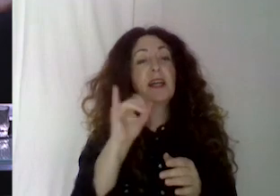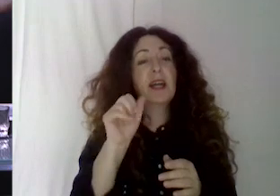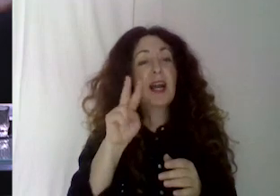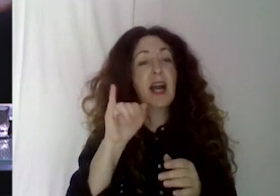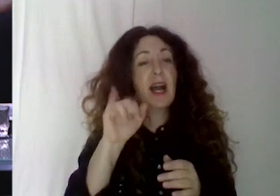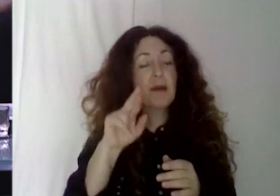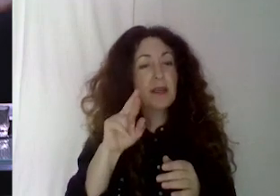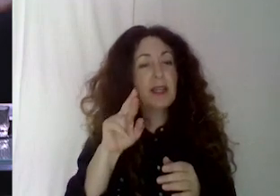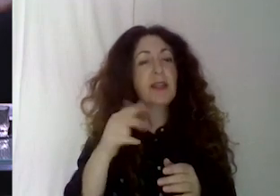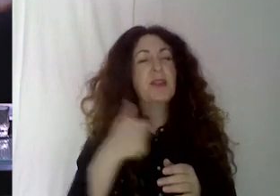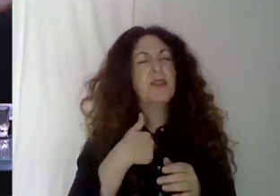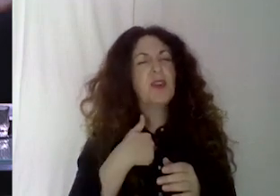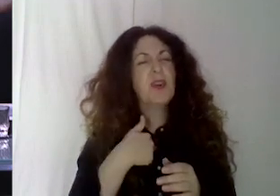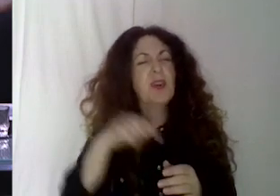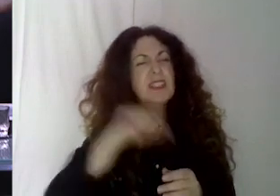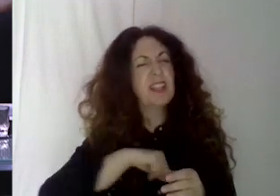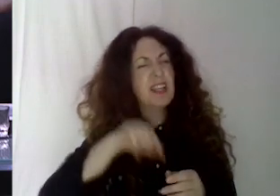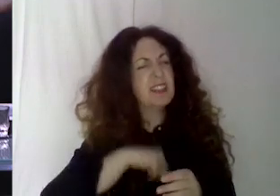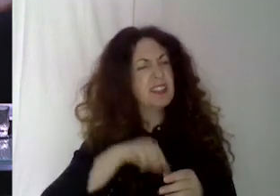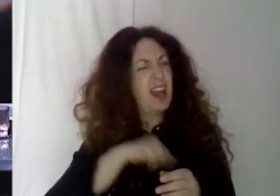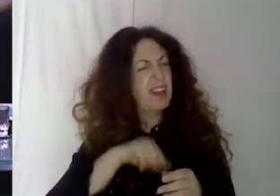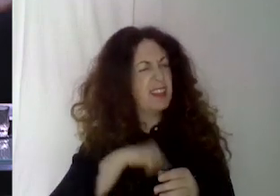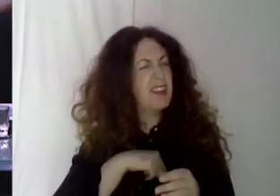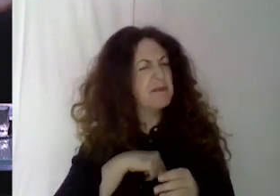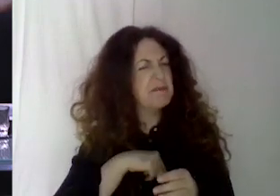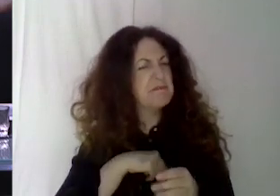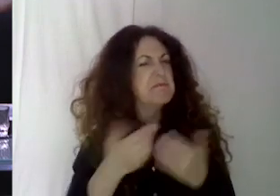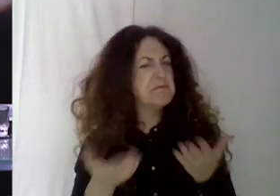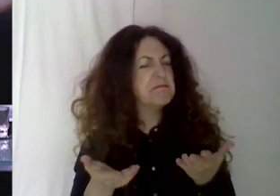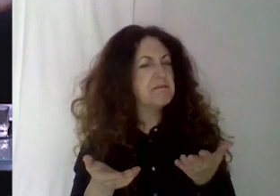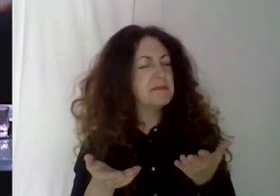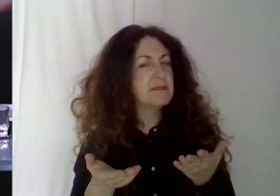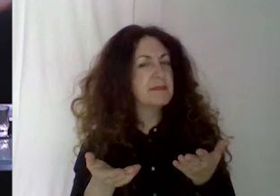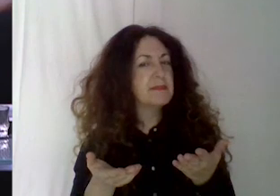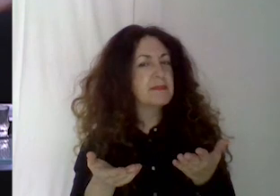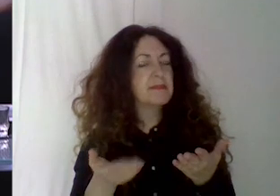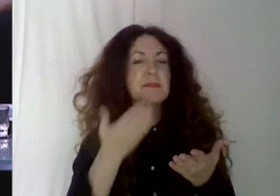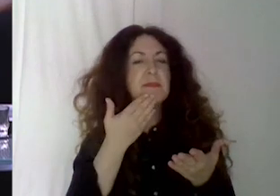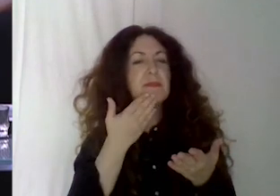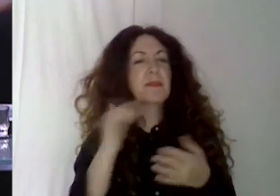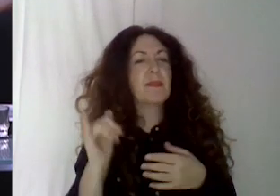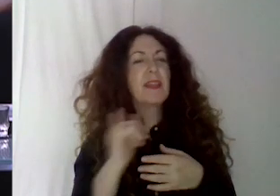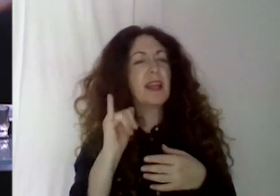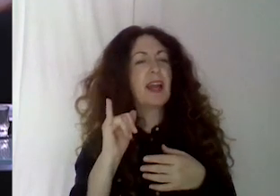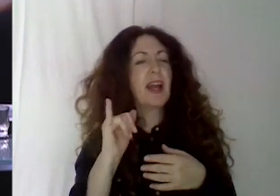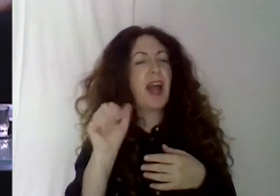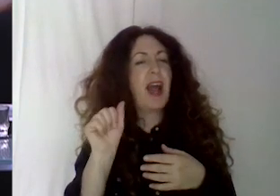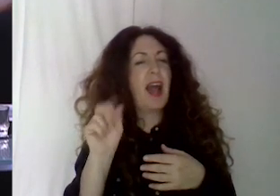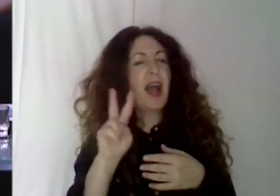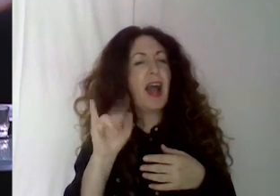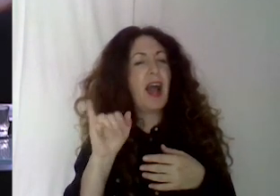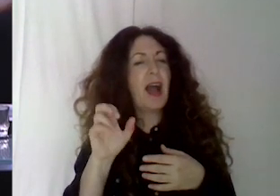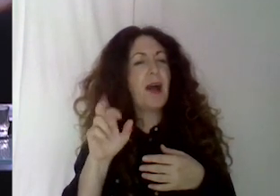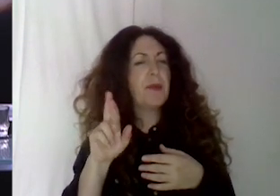Javier nos ha atrapado en una visión romántica de estas creadores del 16